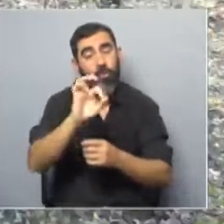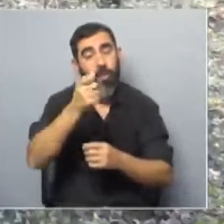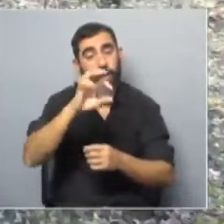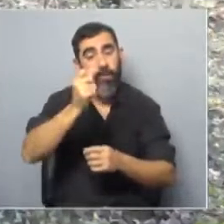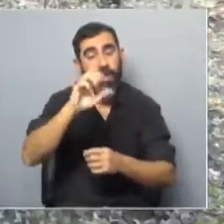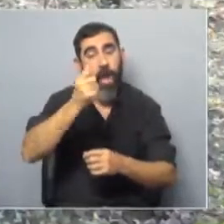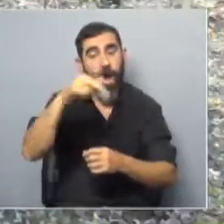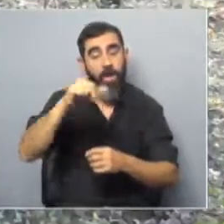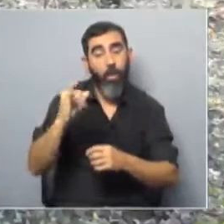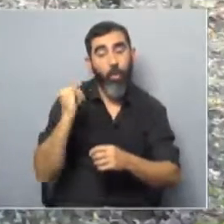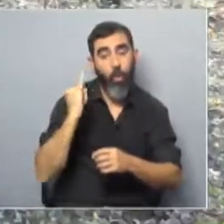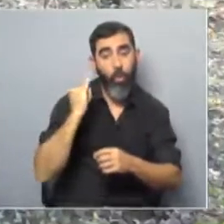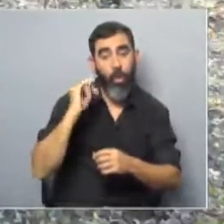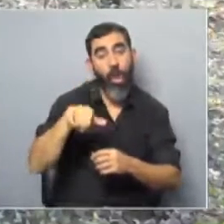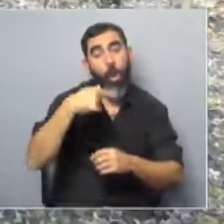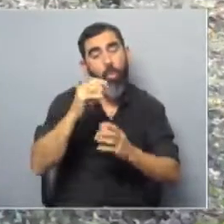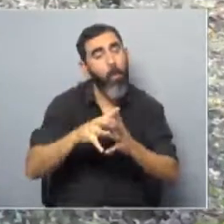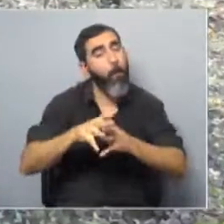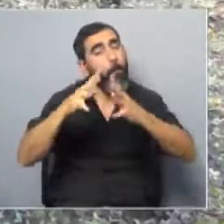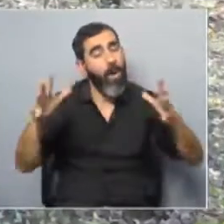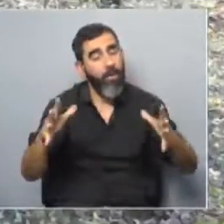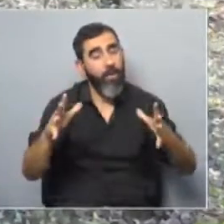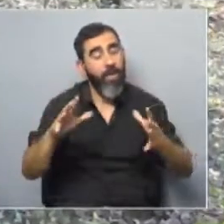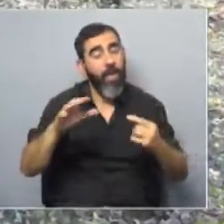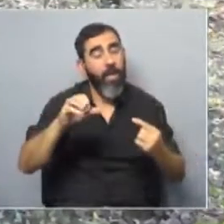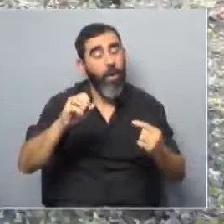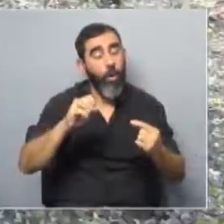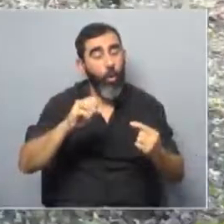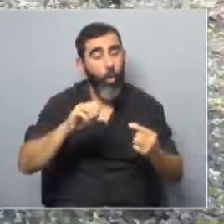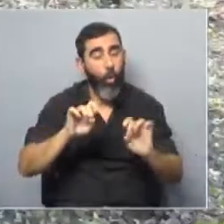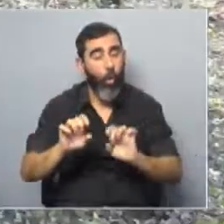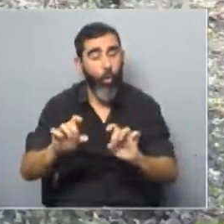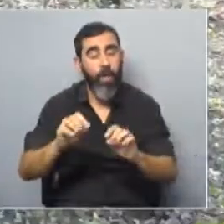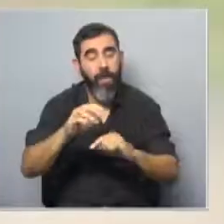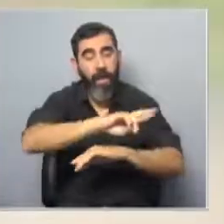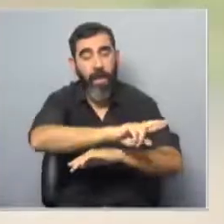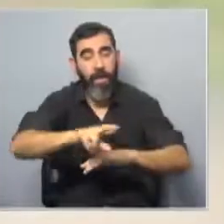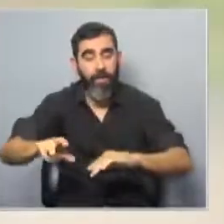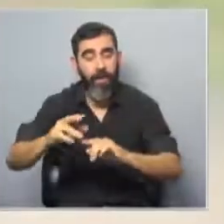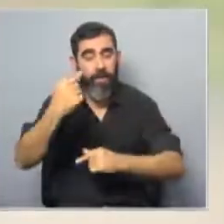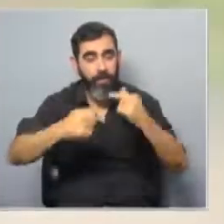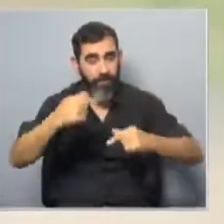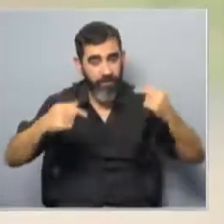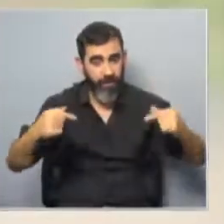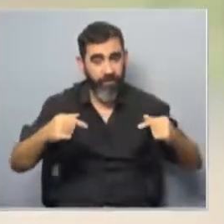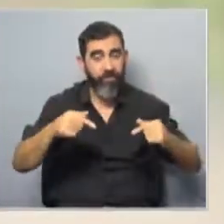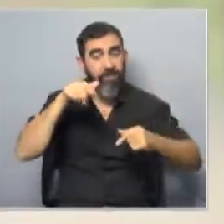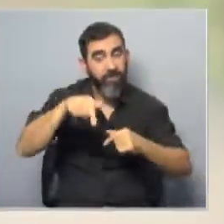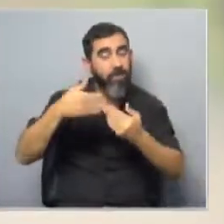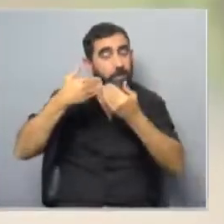el departamento de Colonia, y la línea más grande es la de ecología de carreteras y biodiversidad. La línea de ecología de carreteras